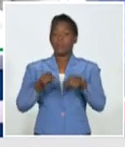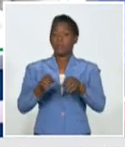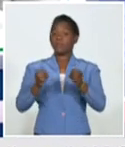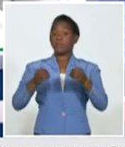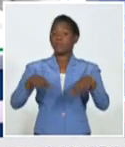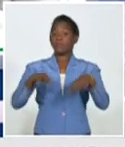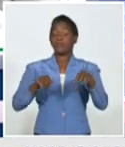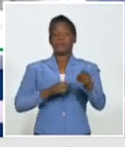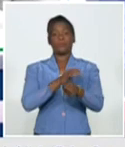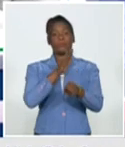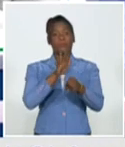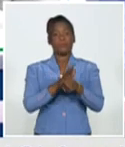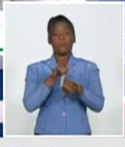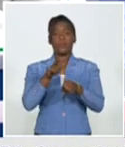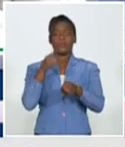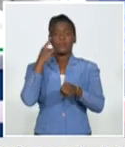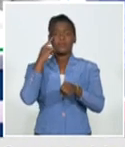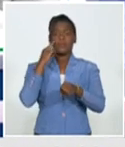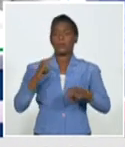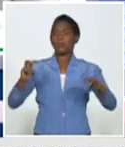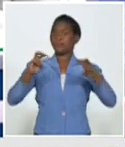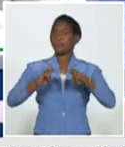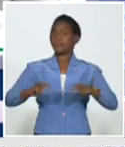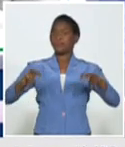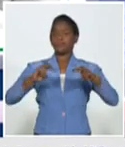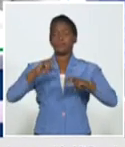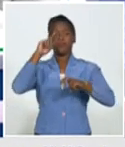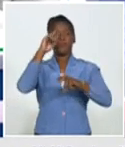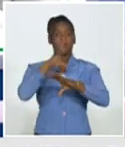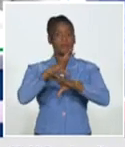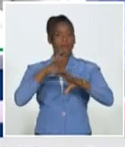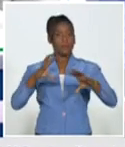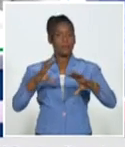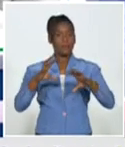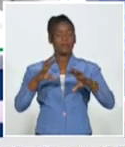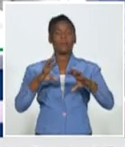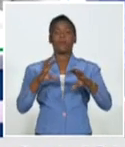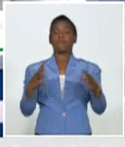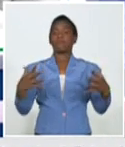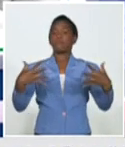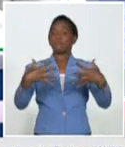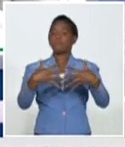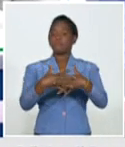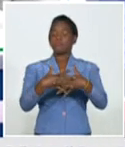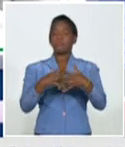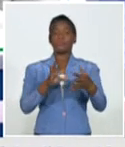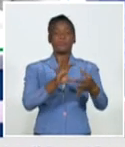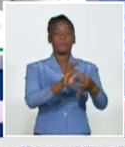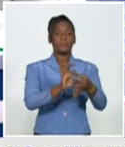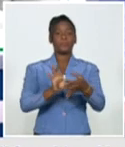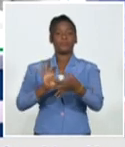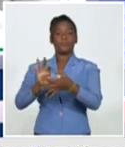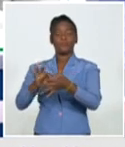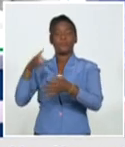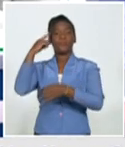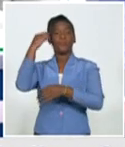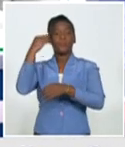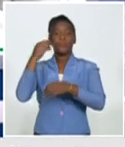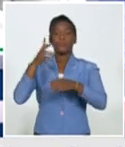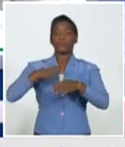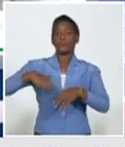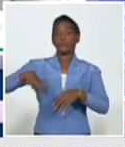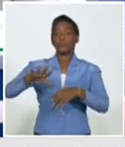en la ciencia y la innovación que conecta a los diferentes sectores productivos y de servicios con el del conocimiento, el